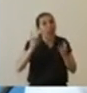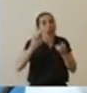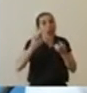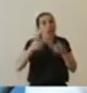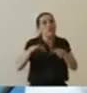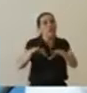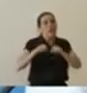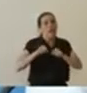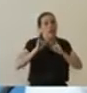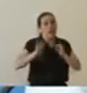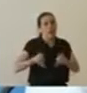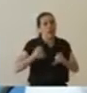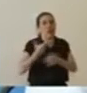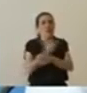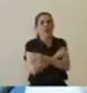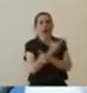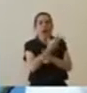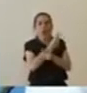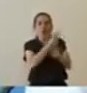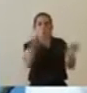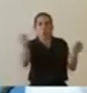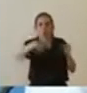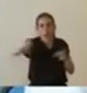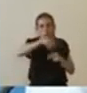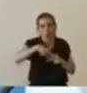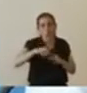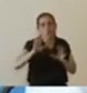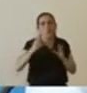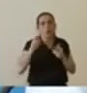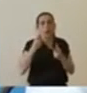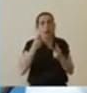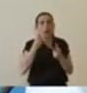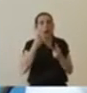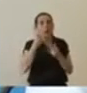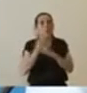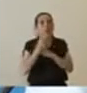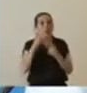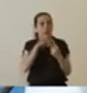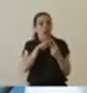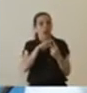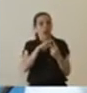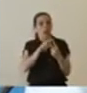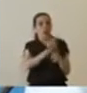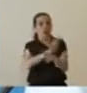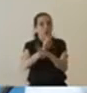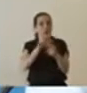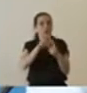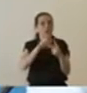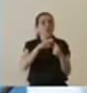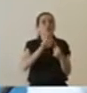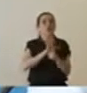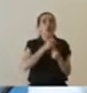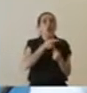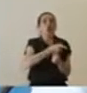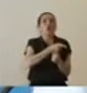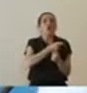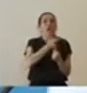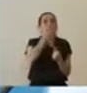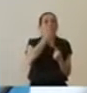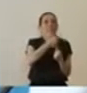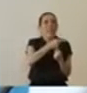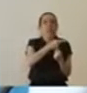lo antes posible la vacunación para prevenir estas dos infecciones. La vacuna contra la gripe no previene